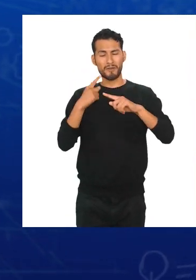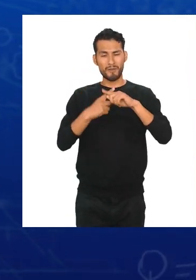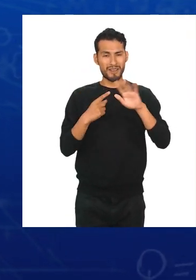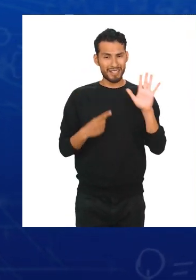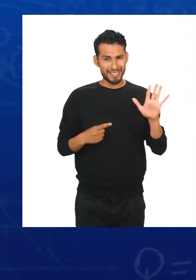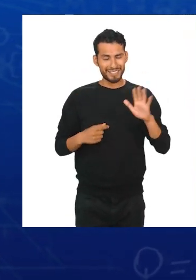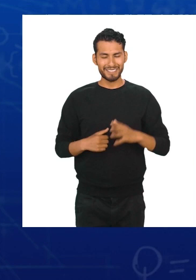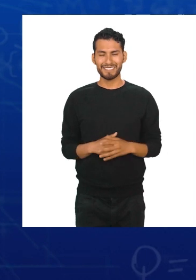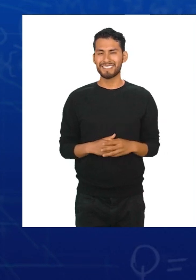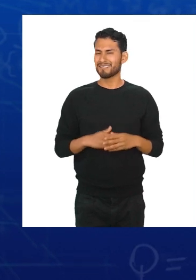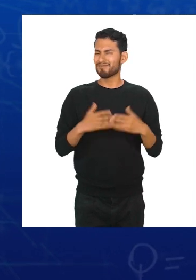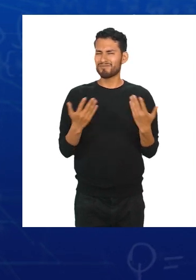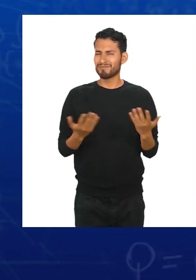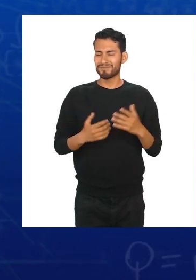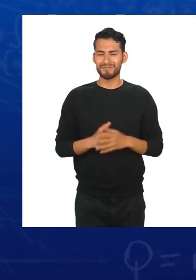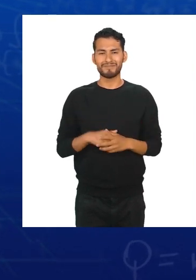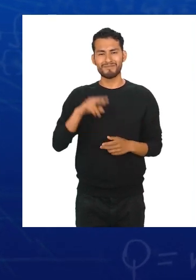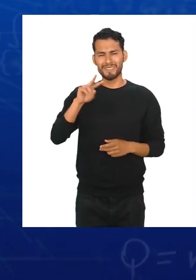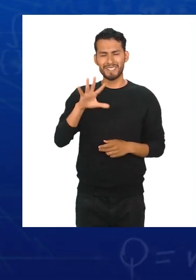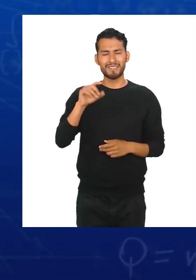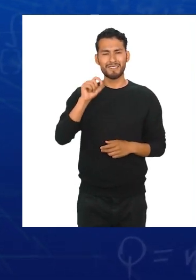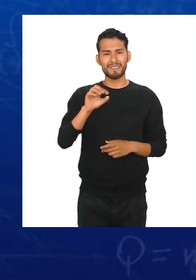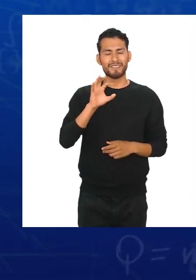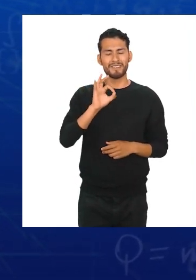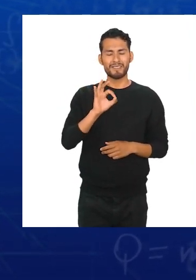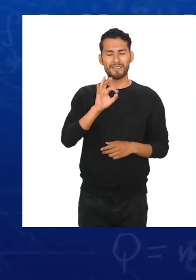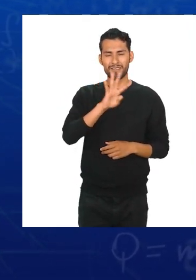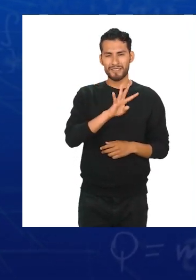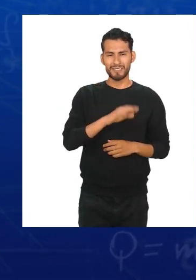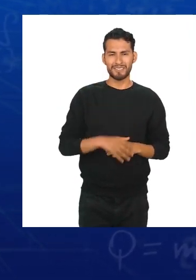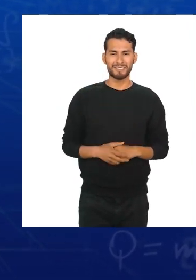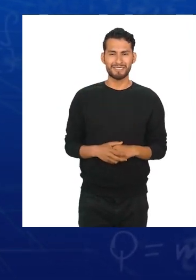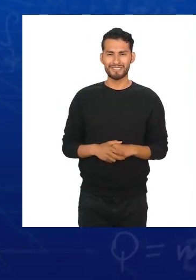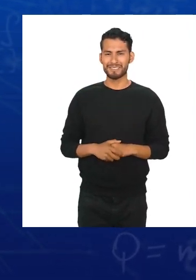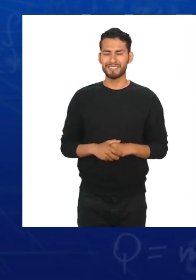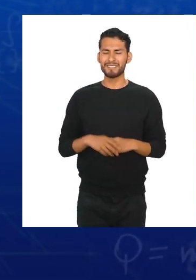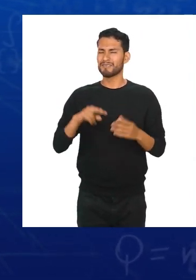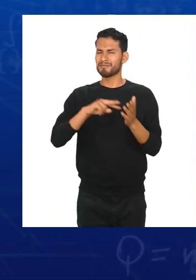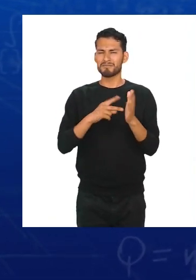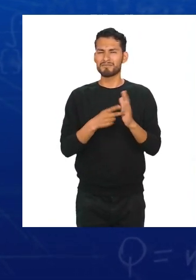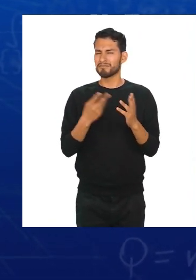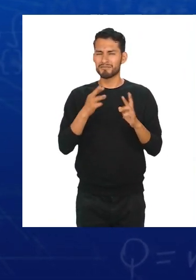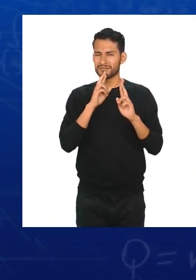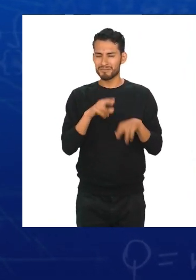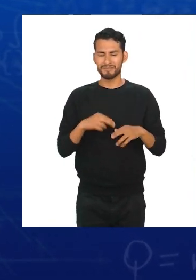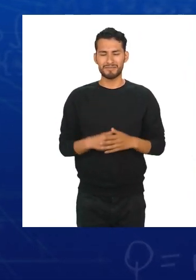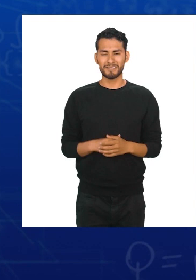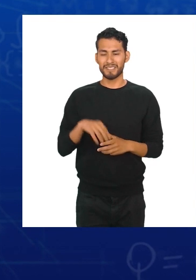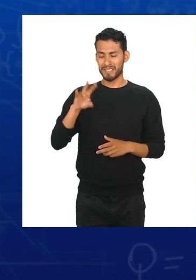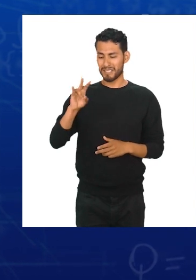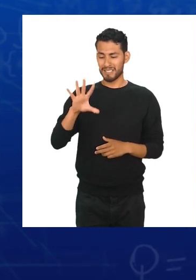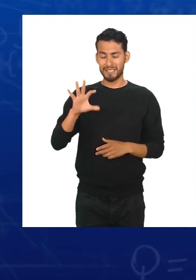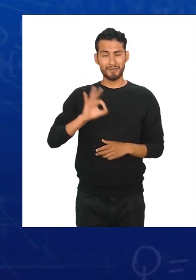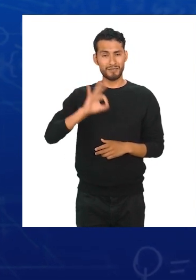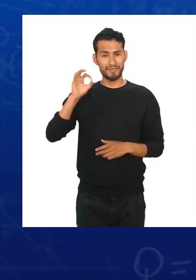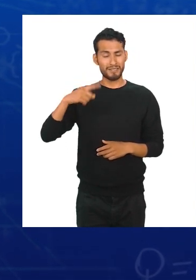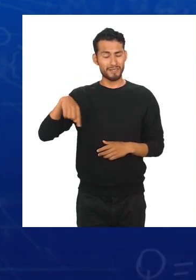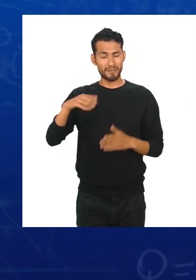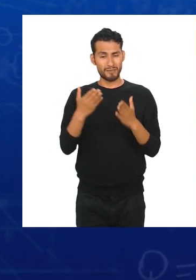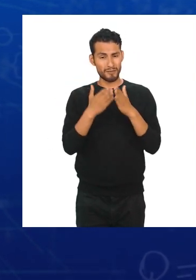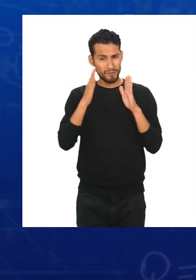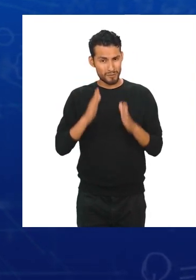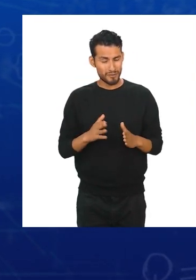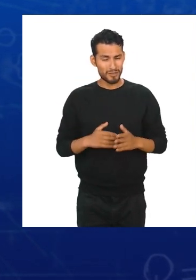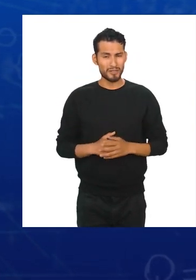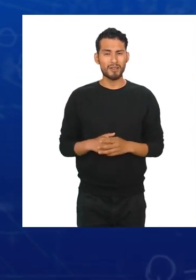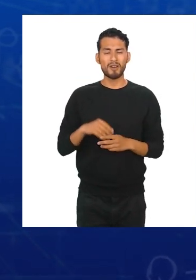sobre 4 por 5. Es igual a 25,94. Interpretación. El